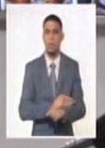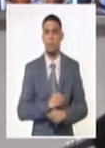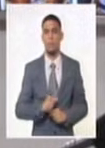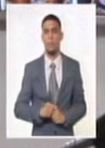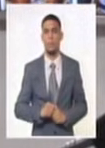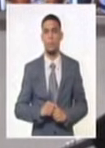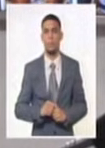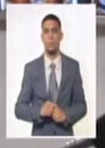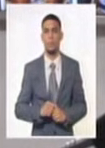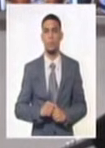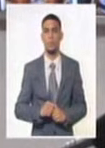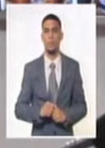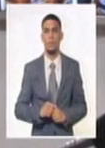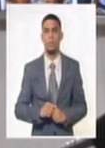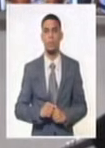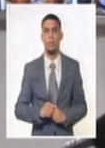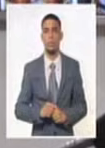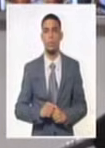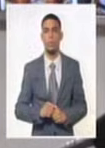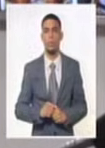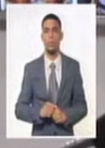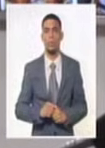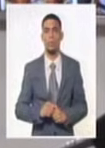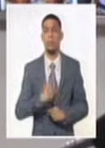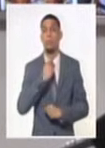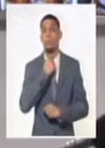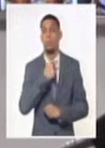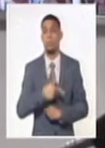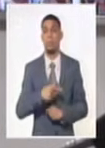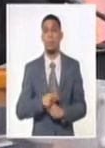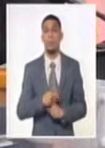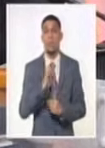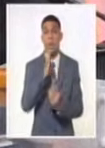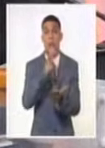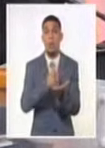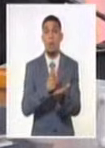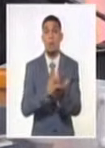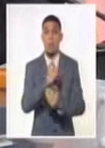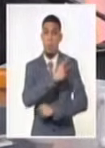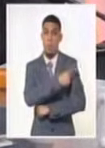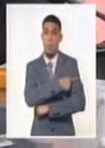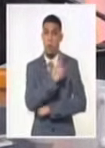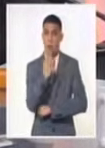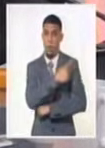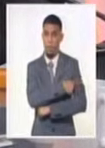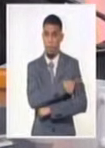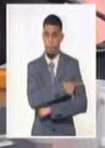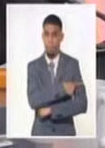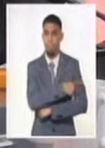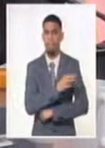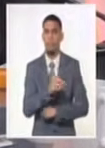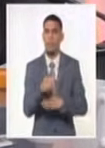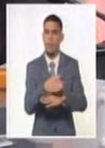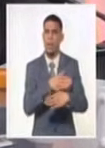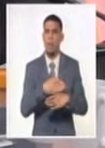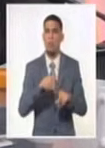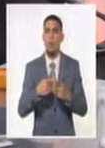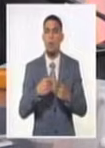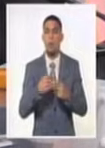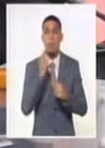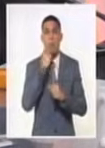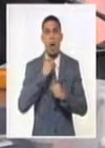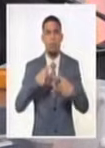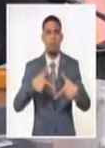también que se mantenga. En el caso de la educación primaria, que es tan diversa porque es donde más instituciones también